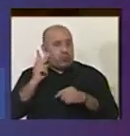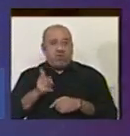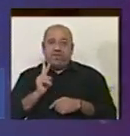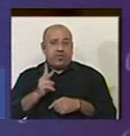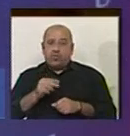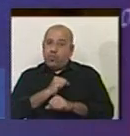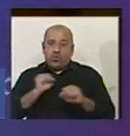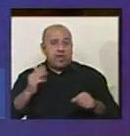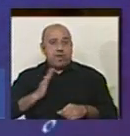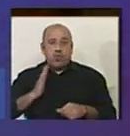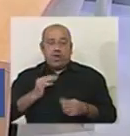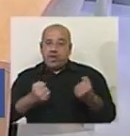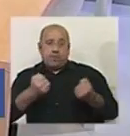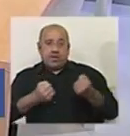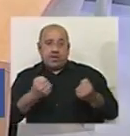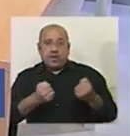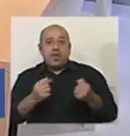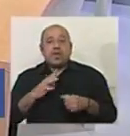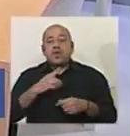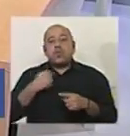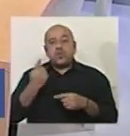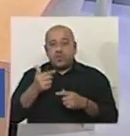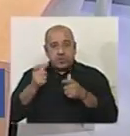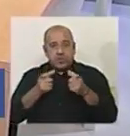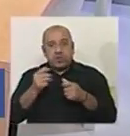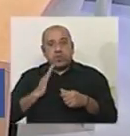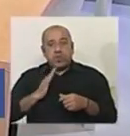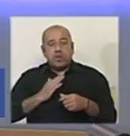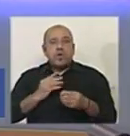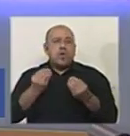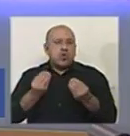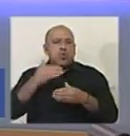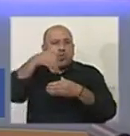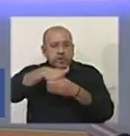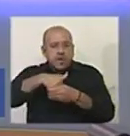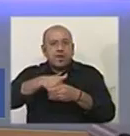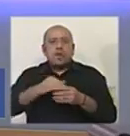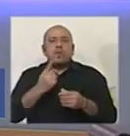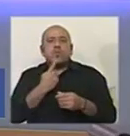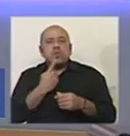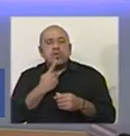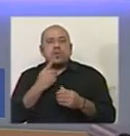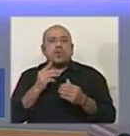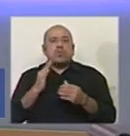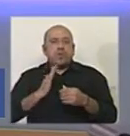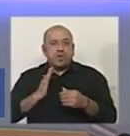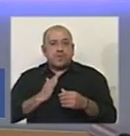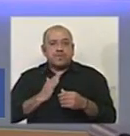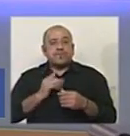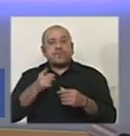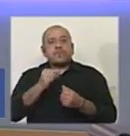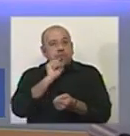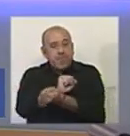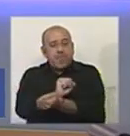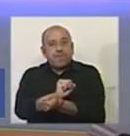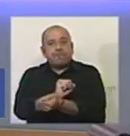hay activistas, no solo de este tipo de causas de la mujer, como es conducir, votar, sino activistas políticas, mujeres que están todavía presas en